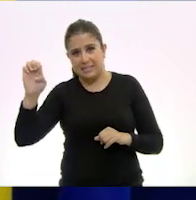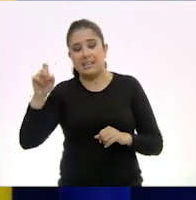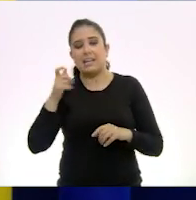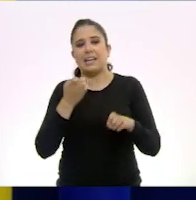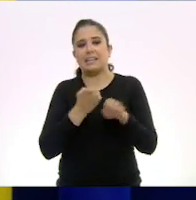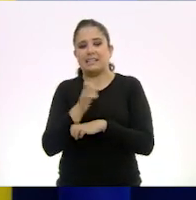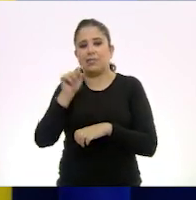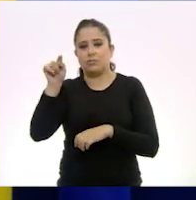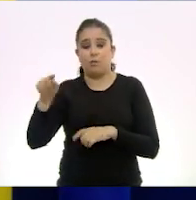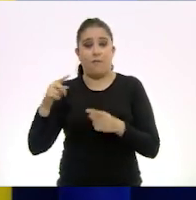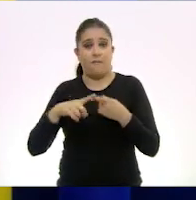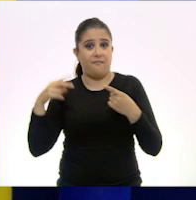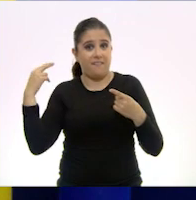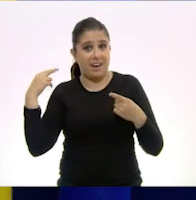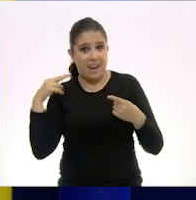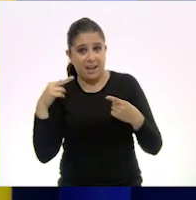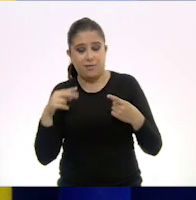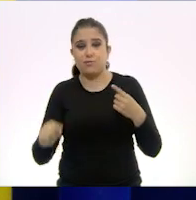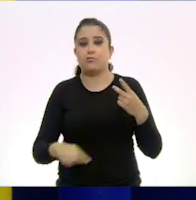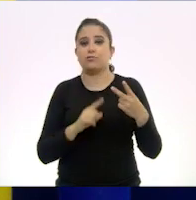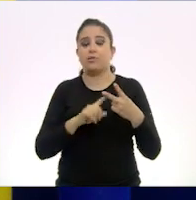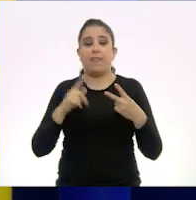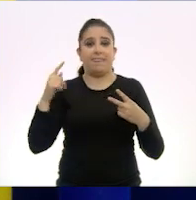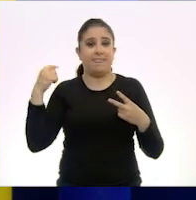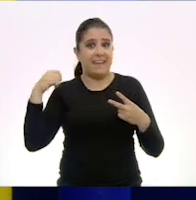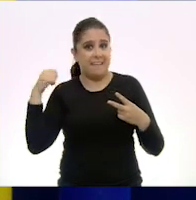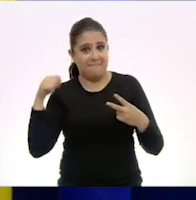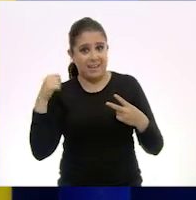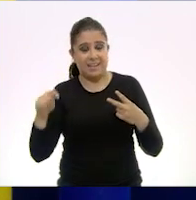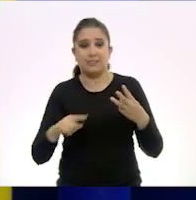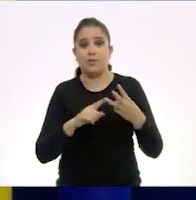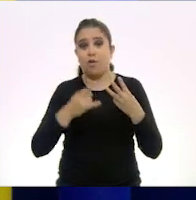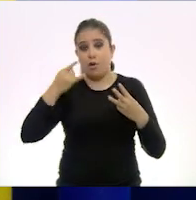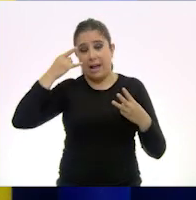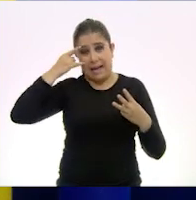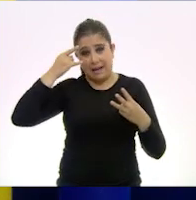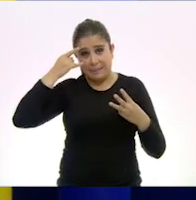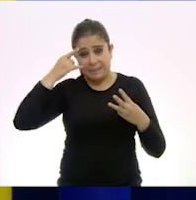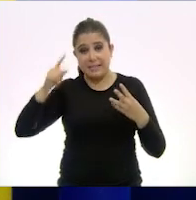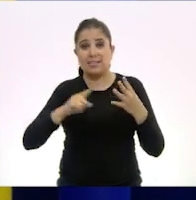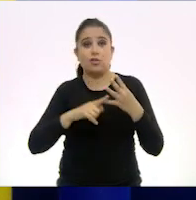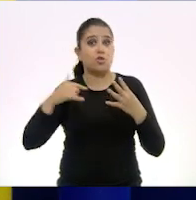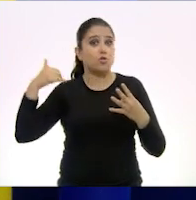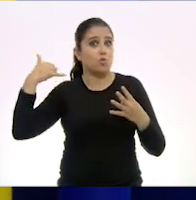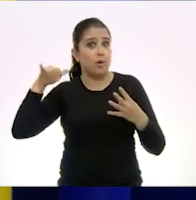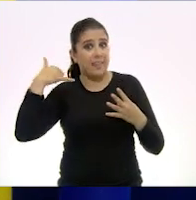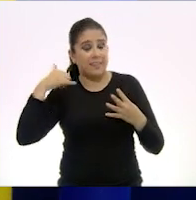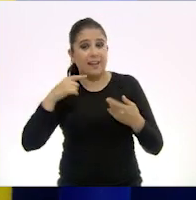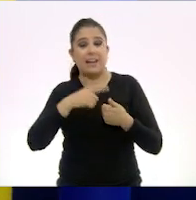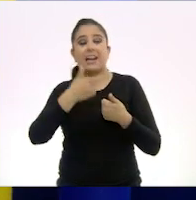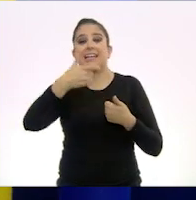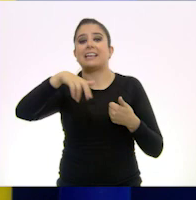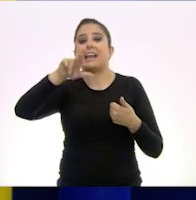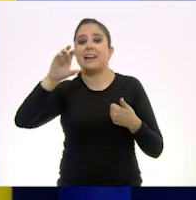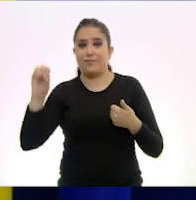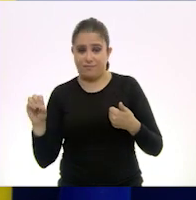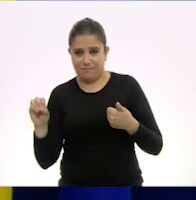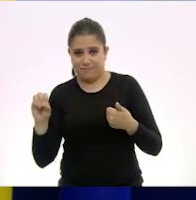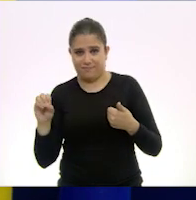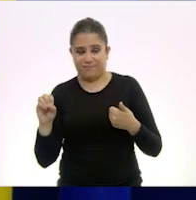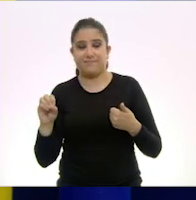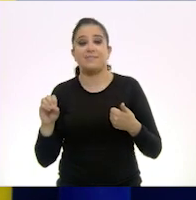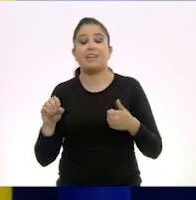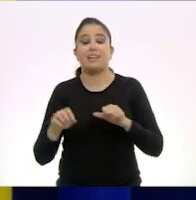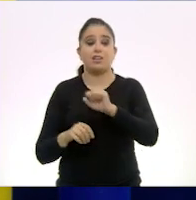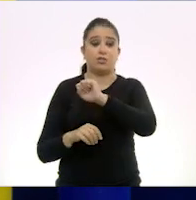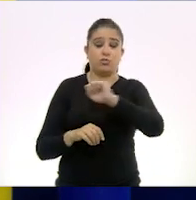estados de Veracruz, Tabasco, Campeche, Yucatán y Quintana Roo. Al